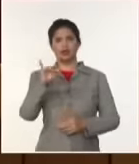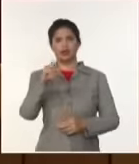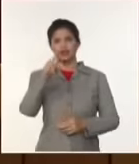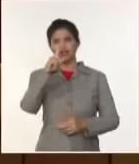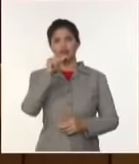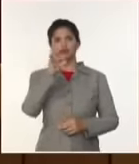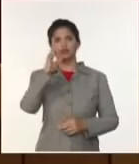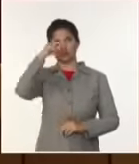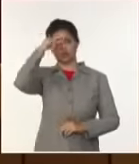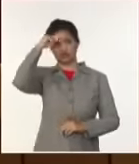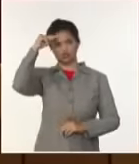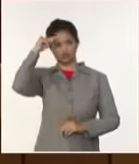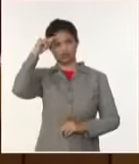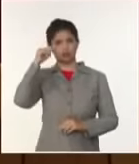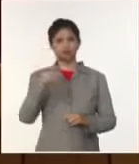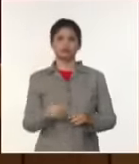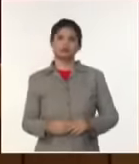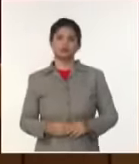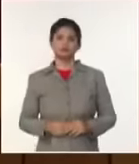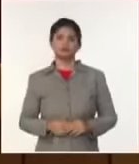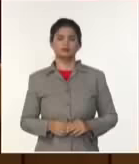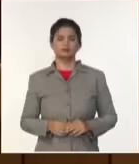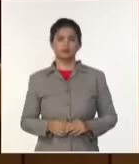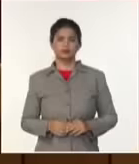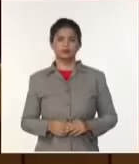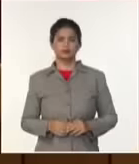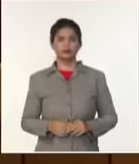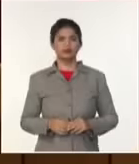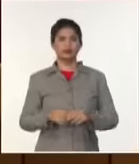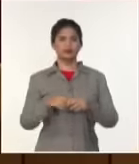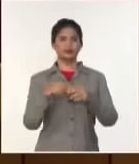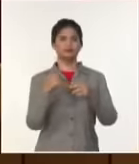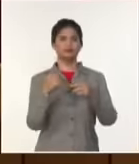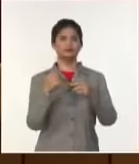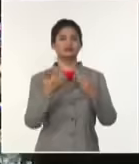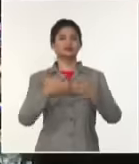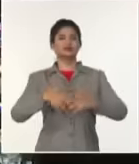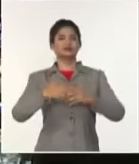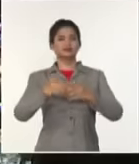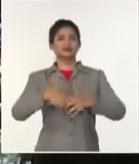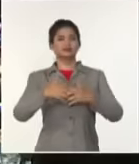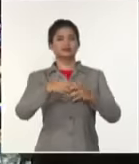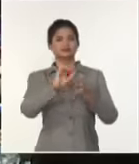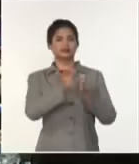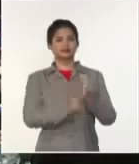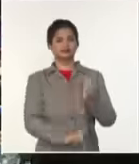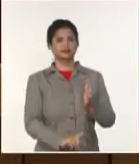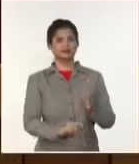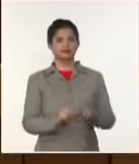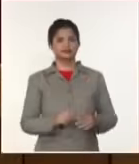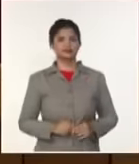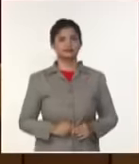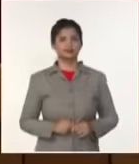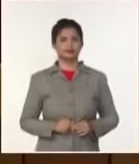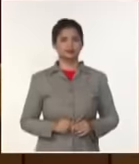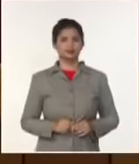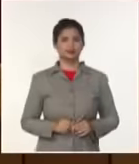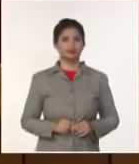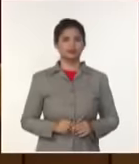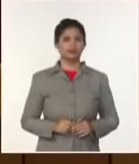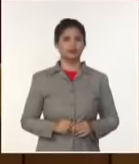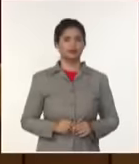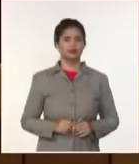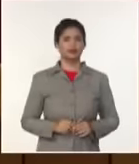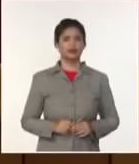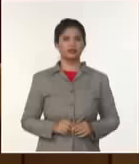heroicos de las termoeléctricas, por solo citar unos pocos ejemplos de ese impresionante avance hacia la prosperidad con